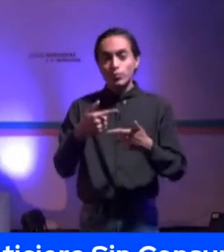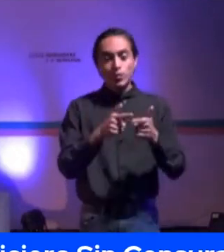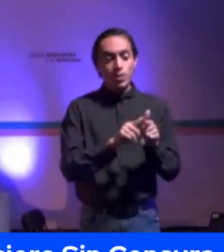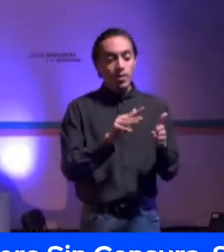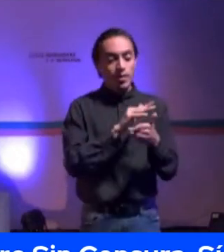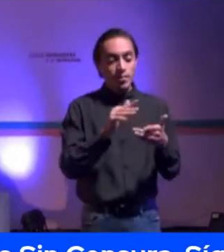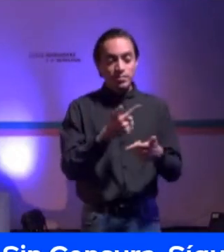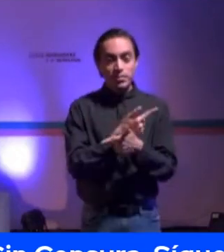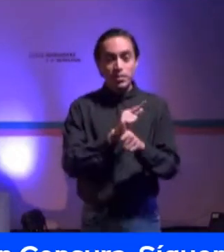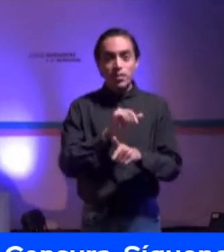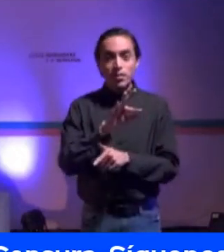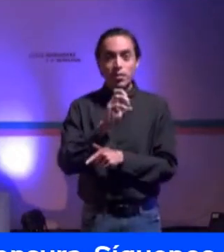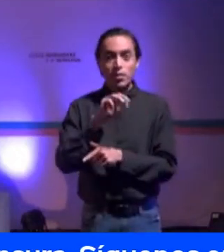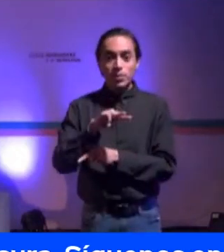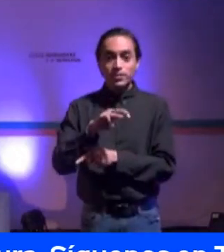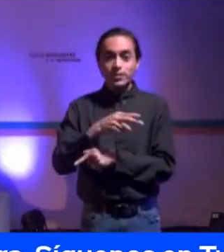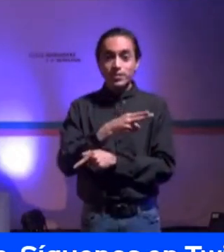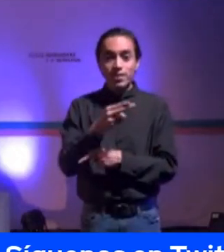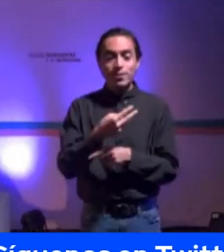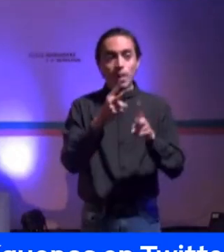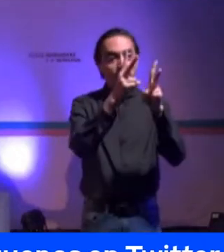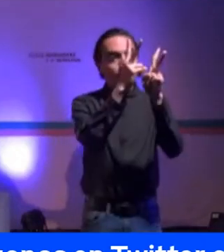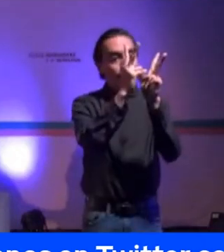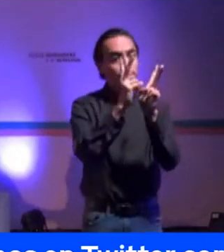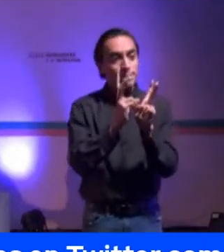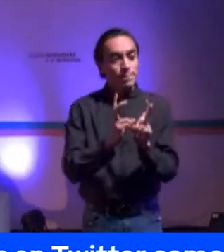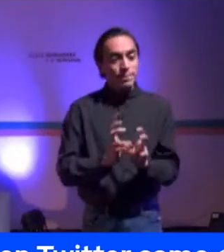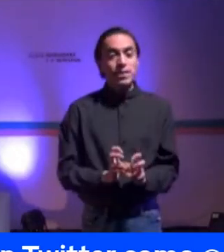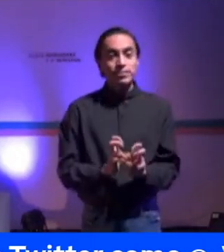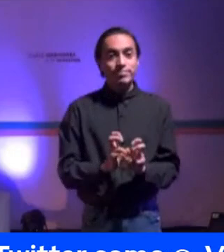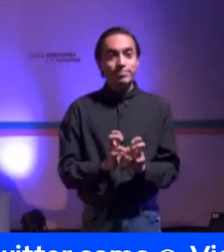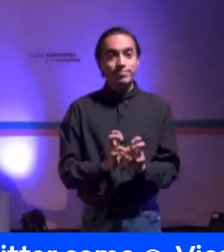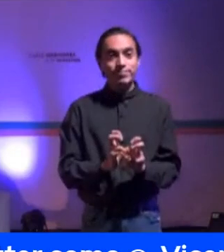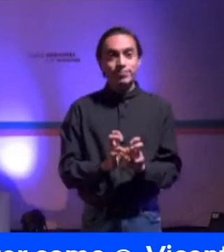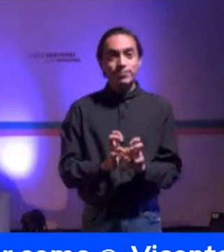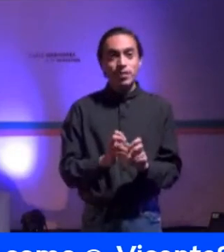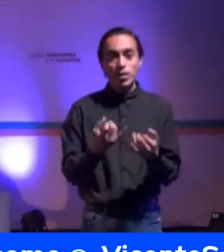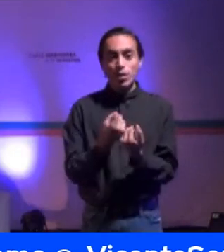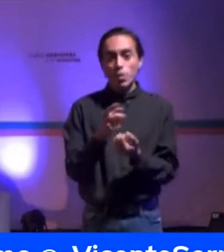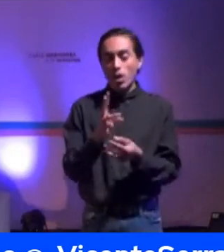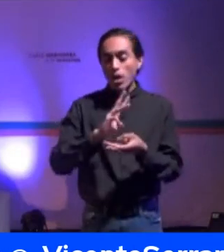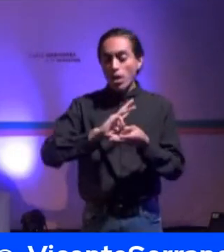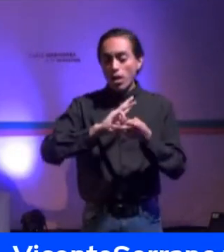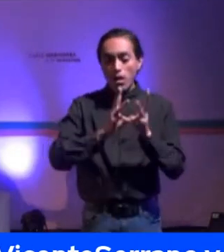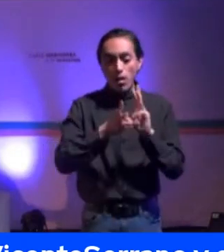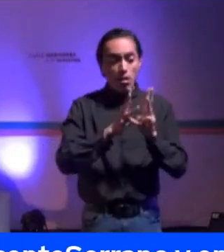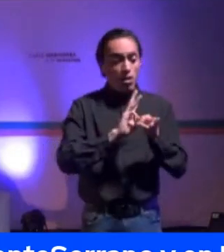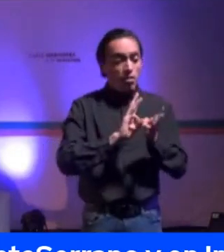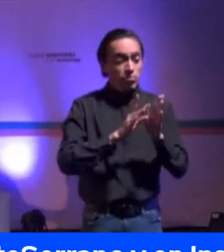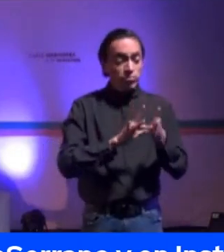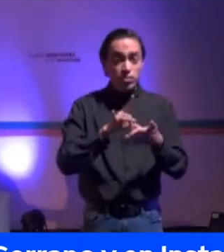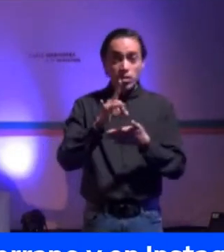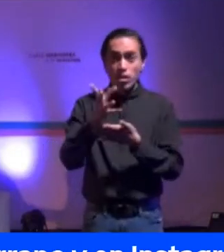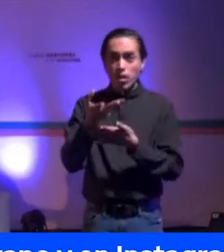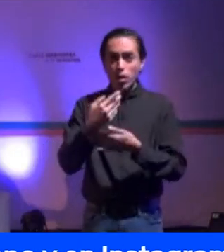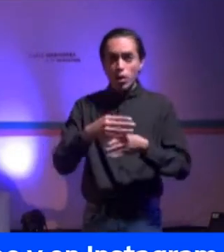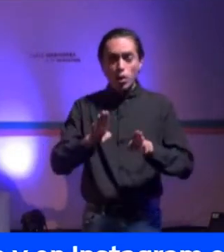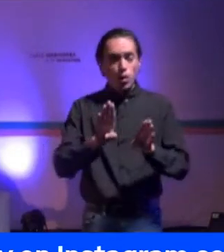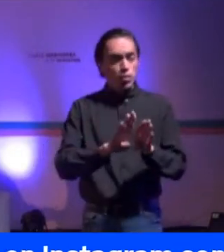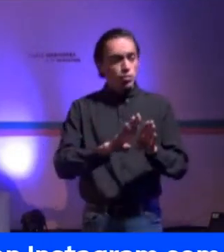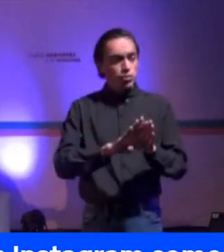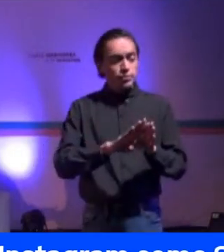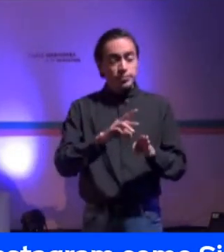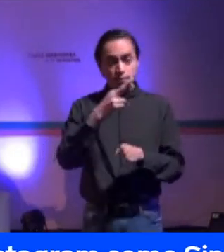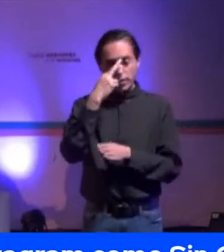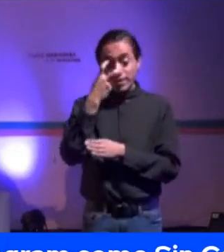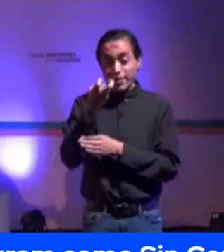www.brigadaparaleenenlibertad.com, descarguen esos libros y rólenlos. ¿Sí? Así como les llegó por WhatsApp el del babosete,